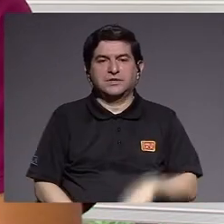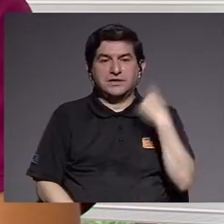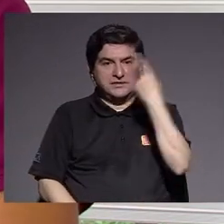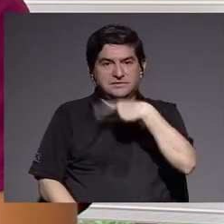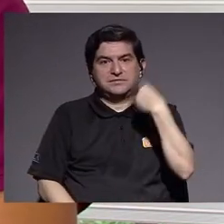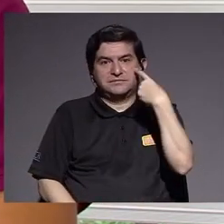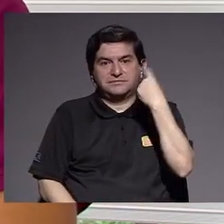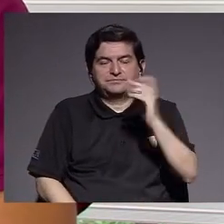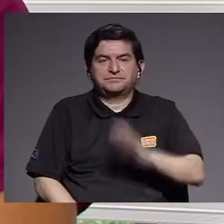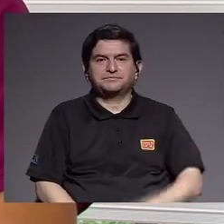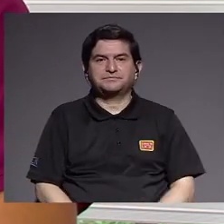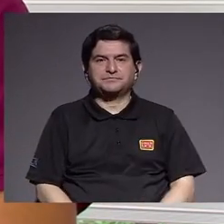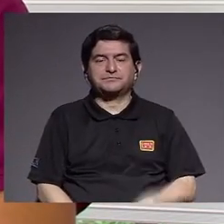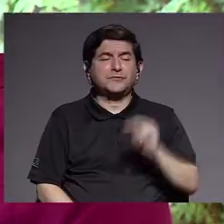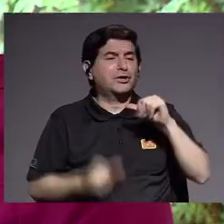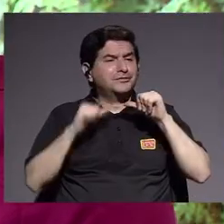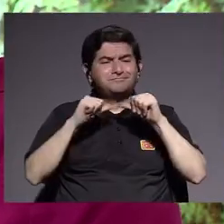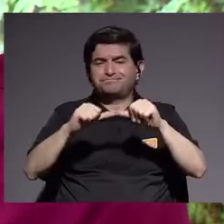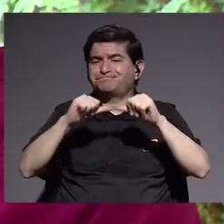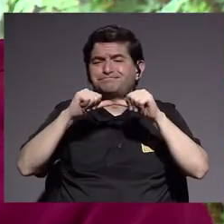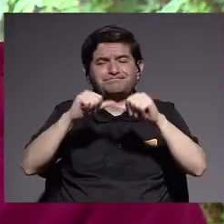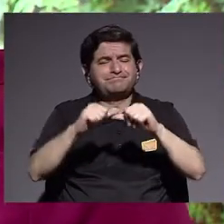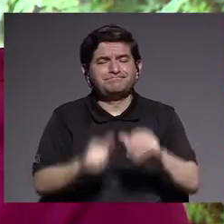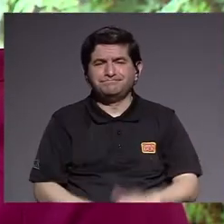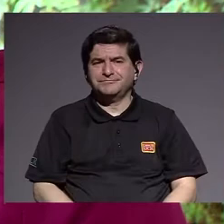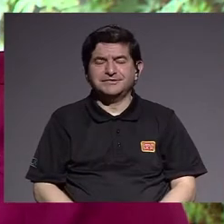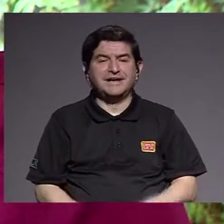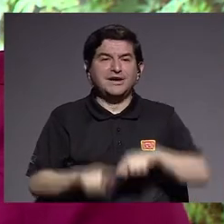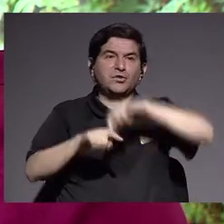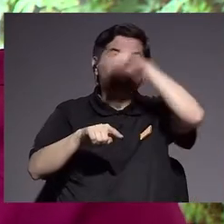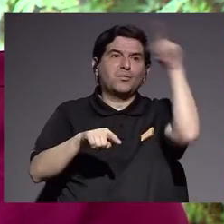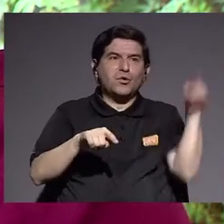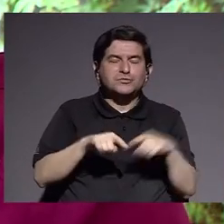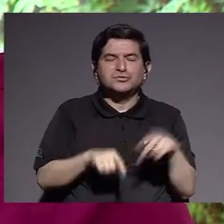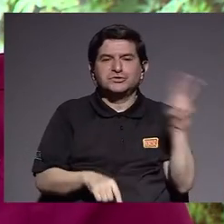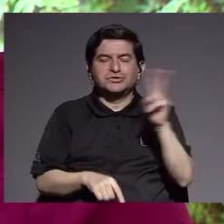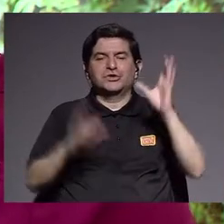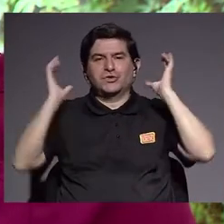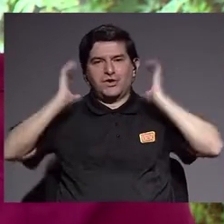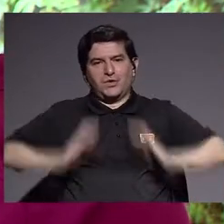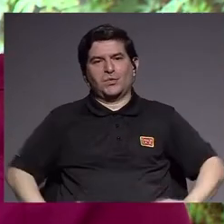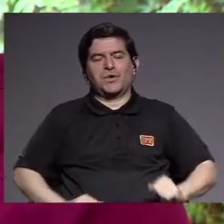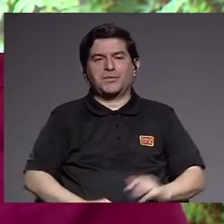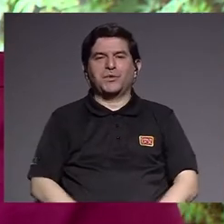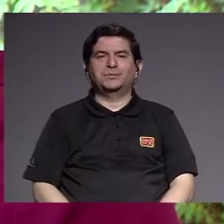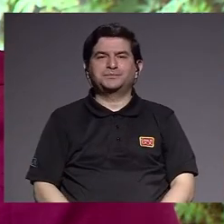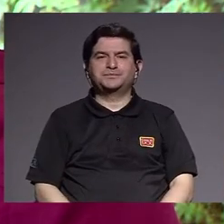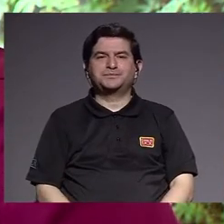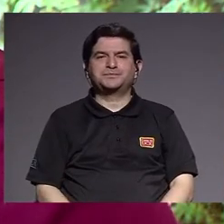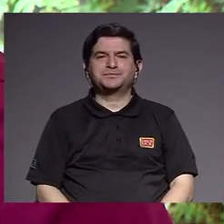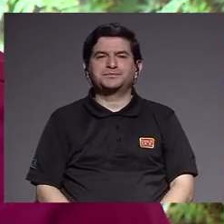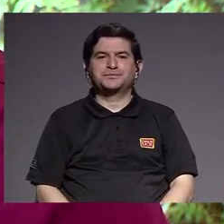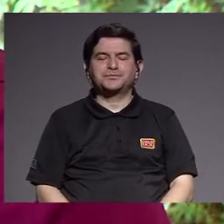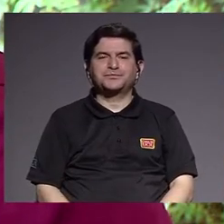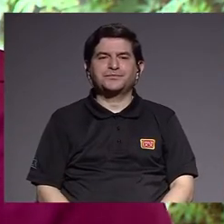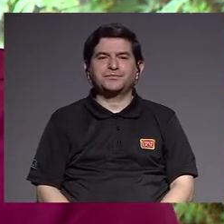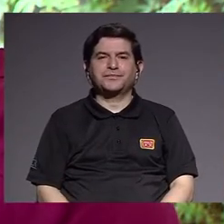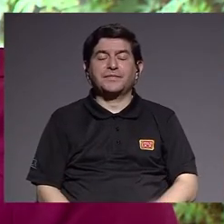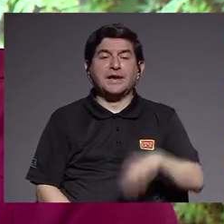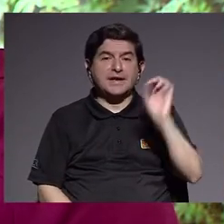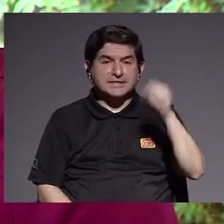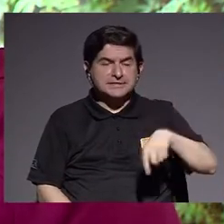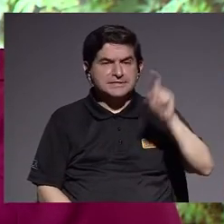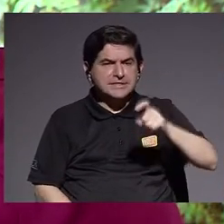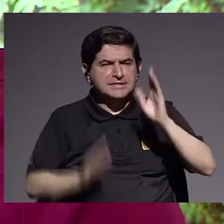ciclo del virus en el cuerpo exactamente si es digamos y tenemos que estar muy vigilantes de la salud de nuestra burbuja verdad